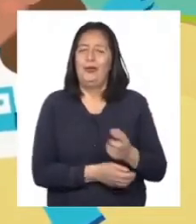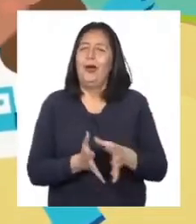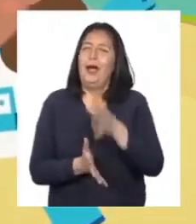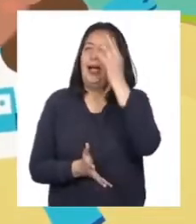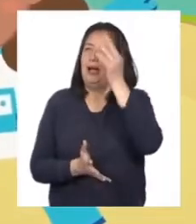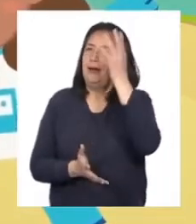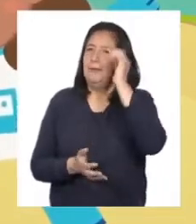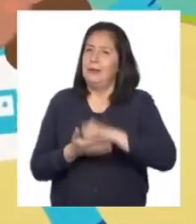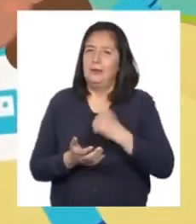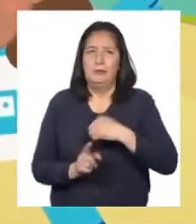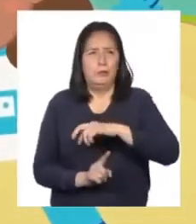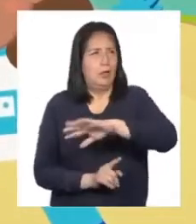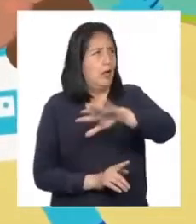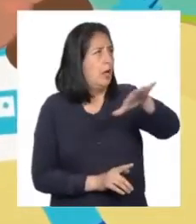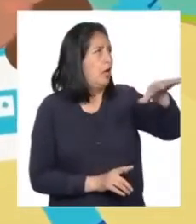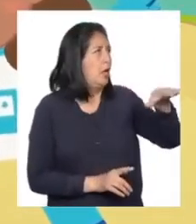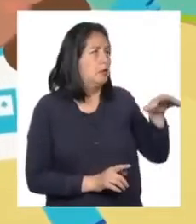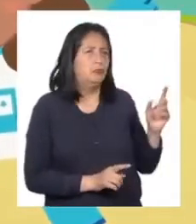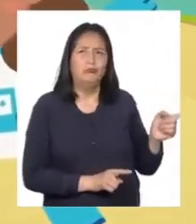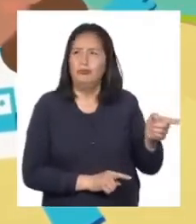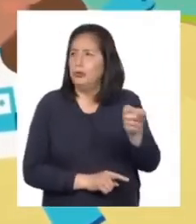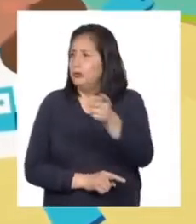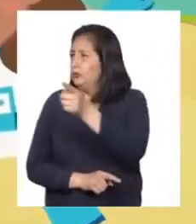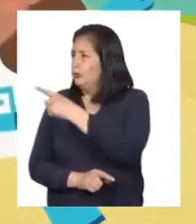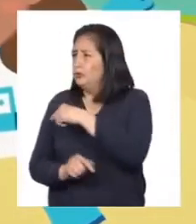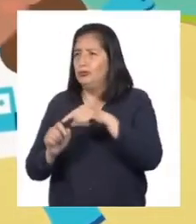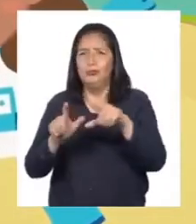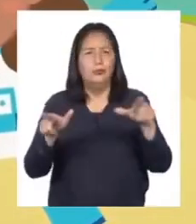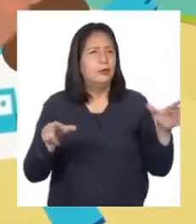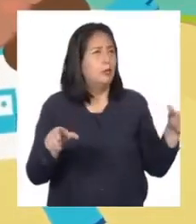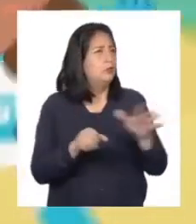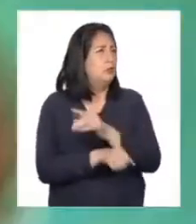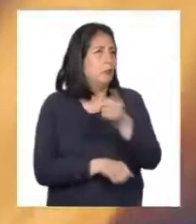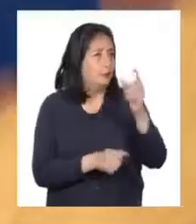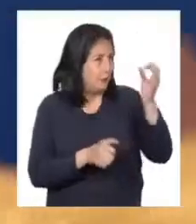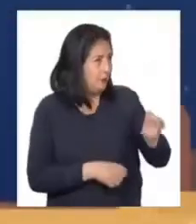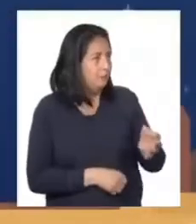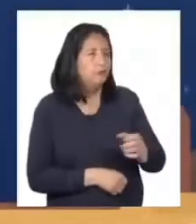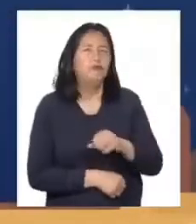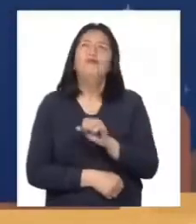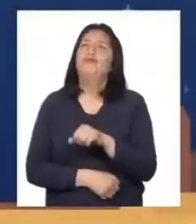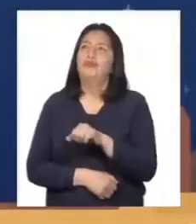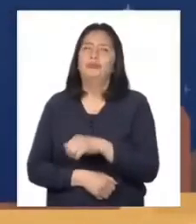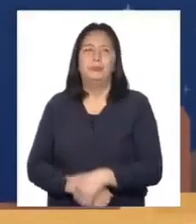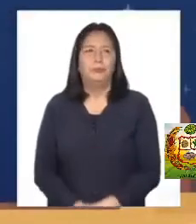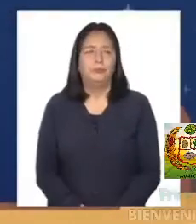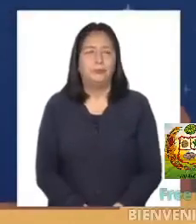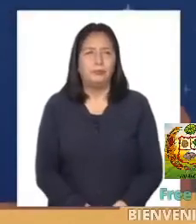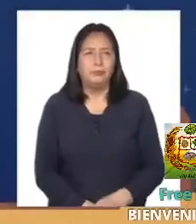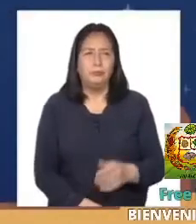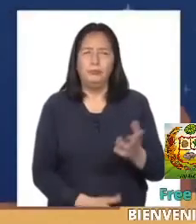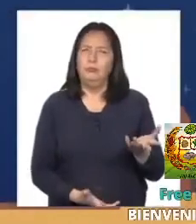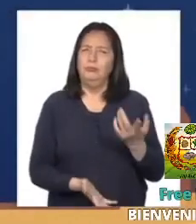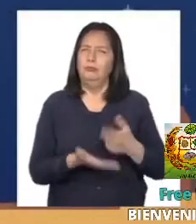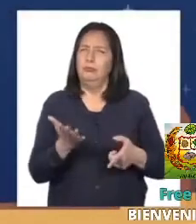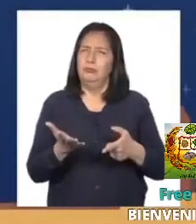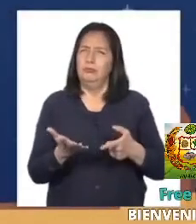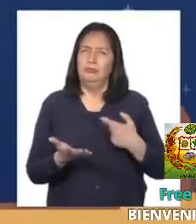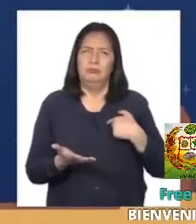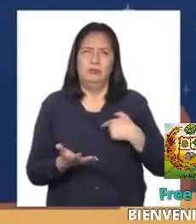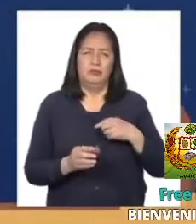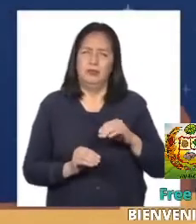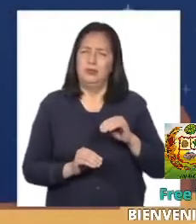que está a nuestro alrededor es llamado espacio total. ¿Verdad, Osito? ¿Qué movimientos